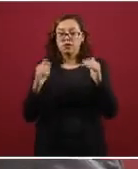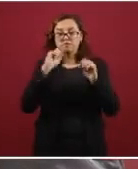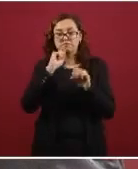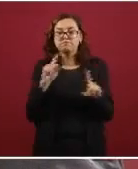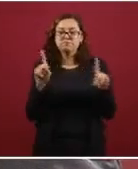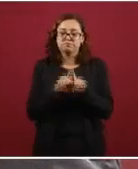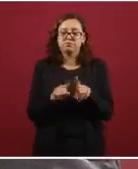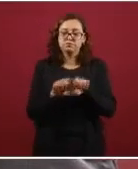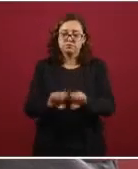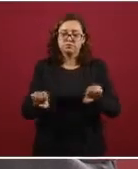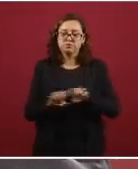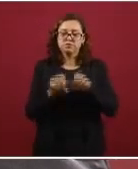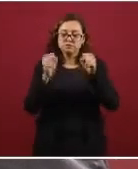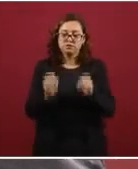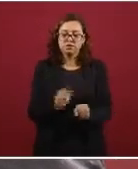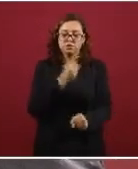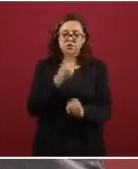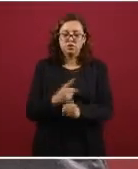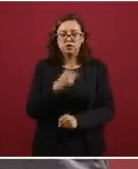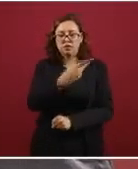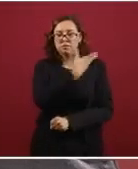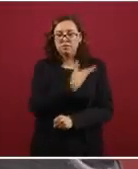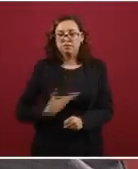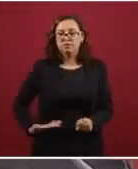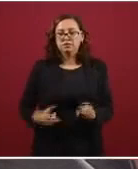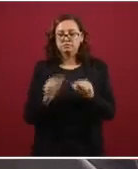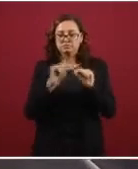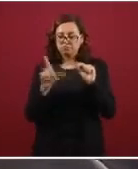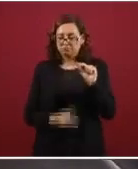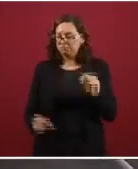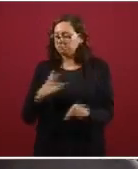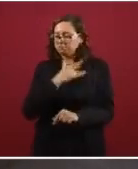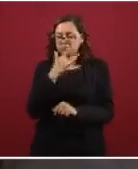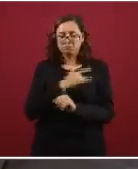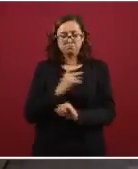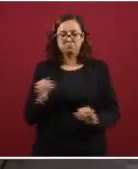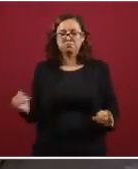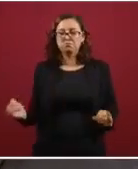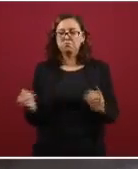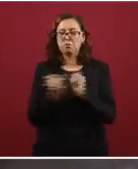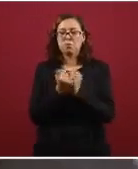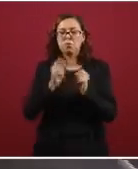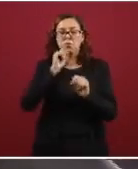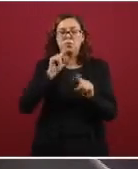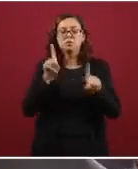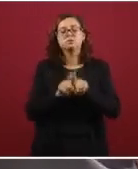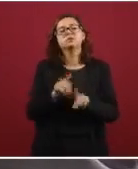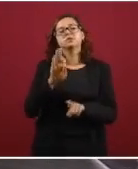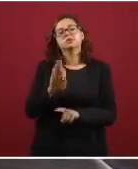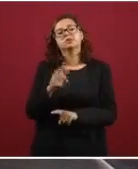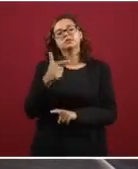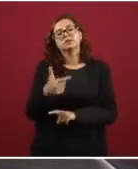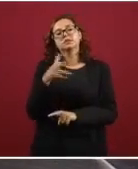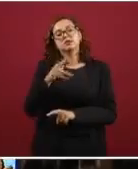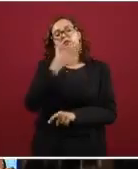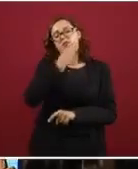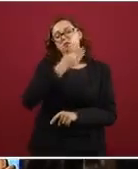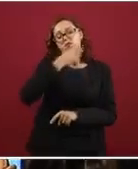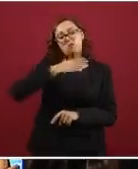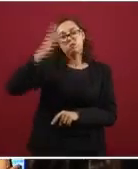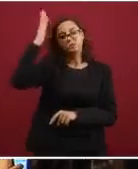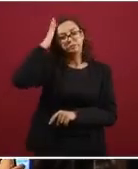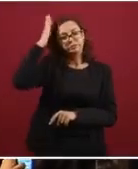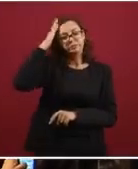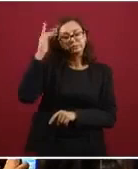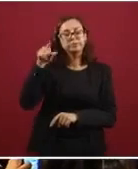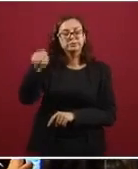el Gabinete de Seguridad encabezado por el señor presidente de la República. El fiscal general de la República ayer encabezó la reunión y tuvo